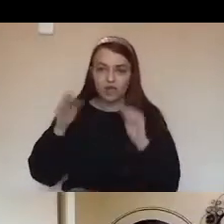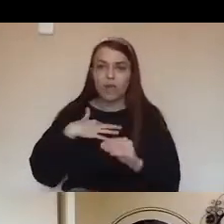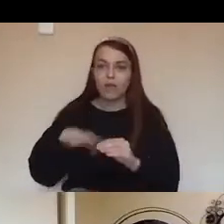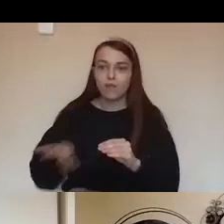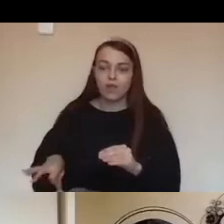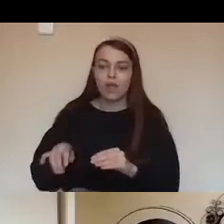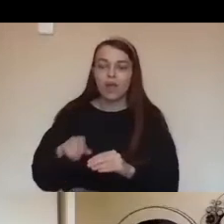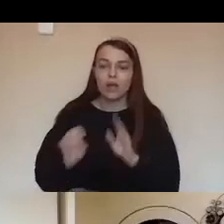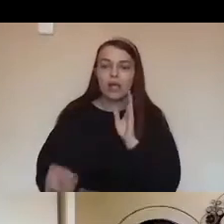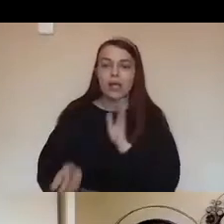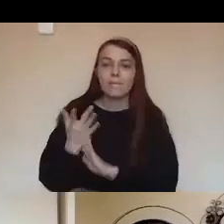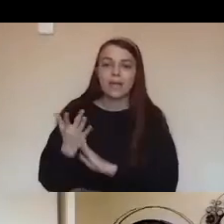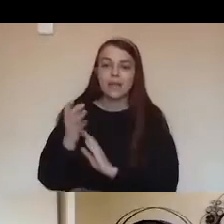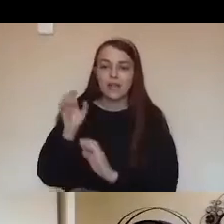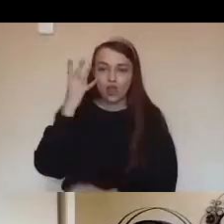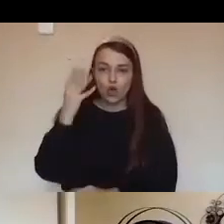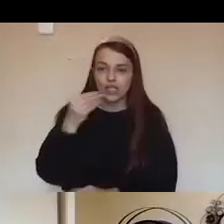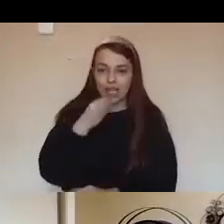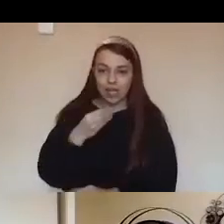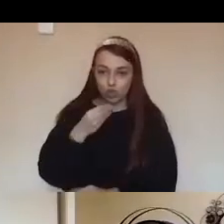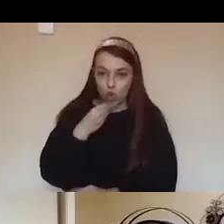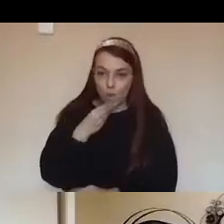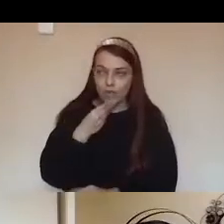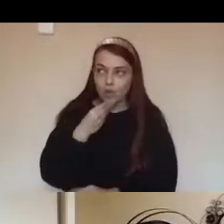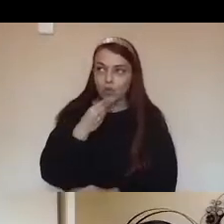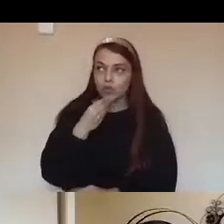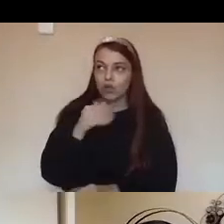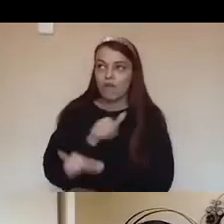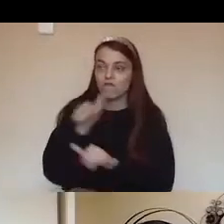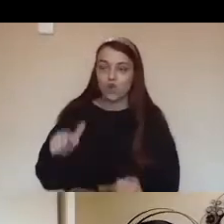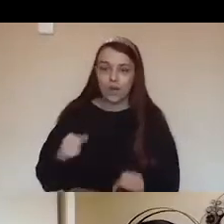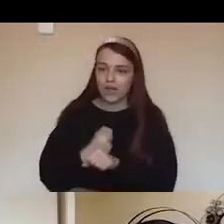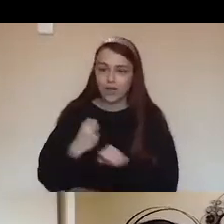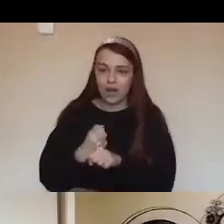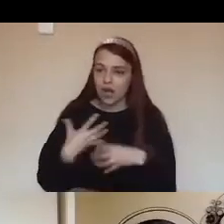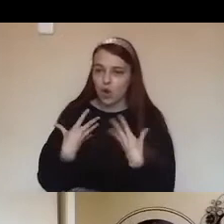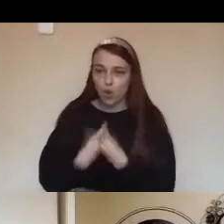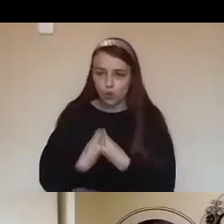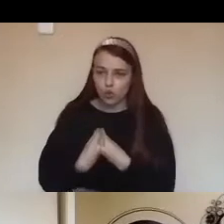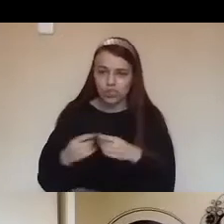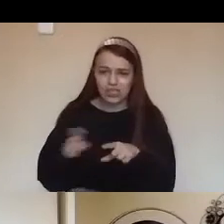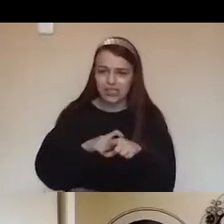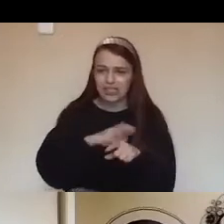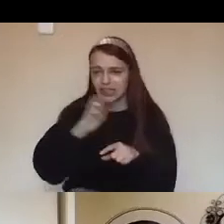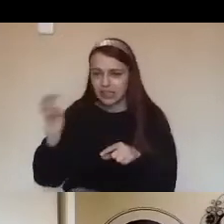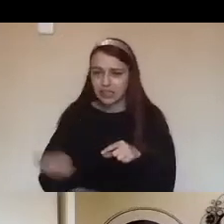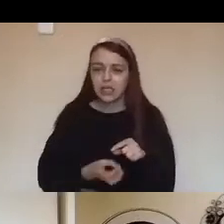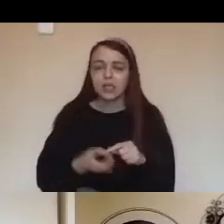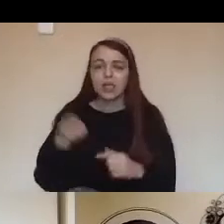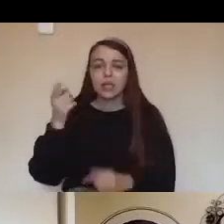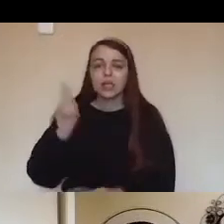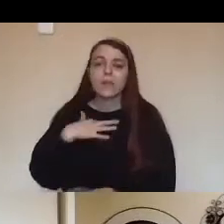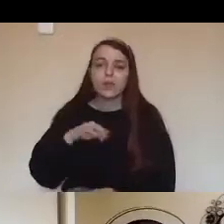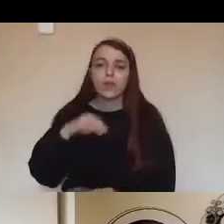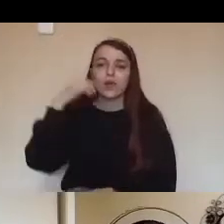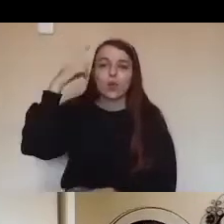emprendedores gastronómicos, así, de una manera muy transversal, y poder ir generando una cierta